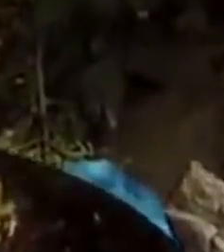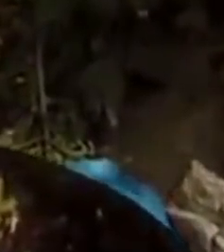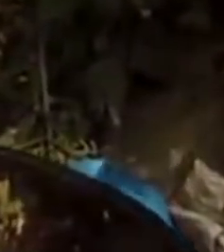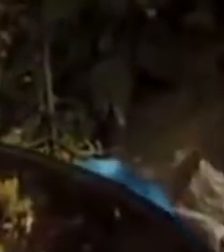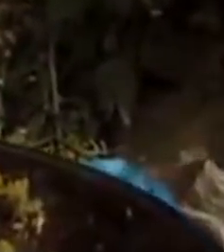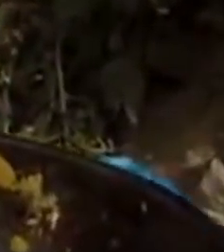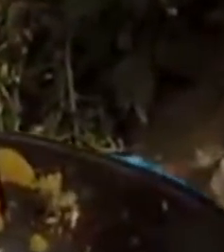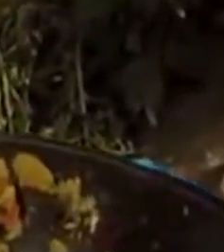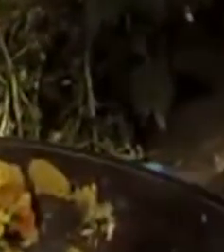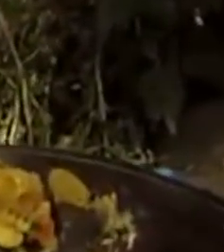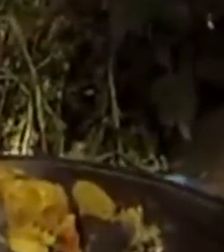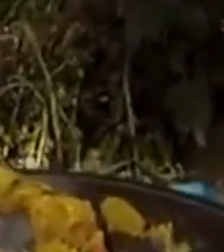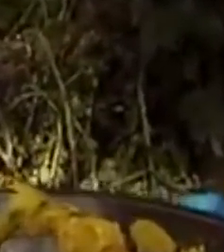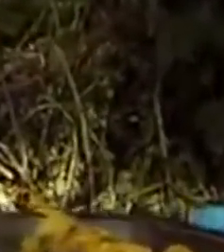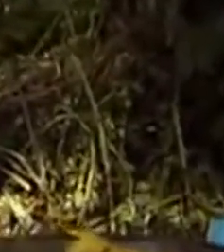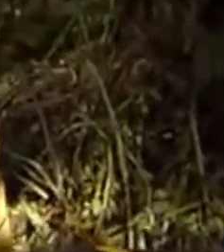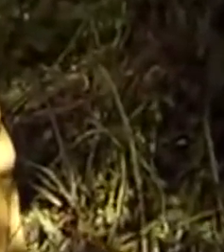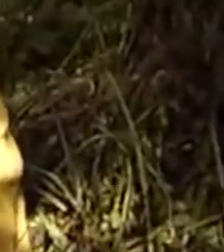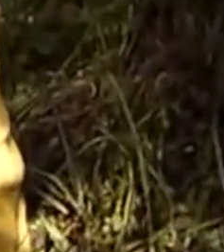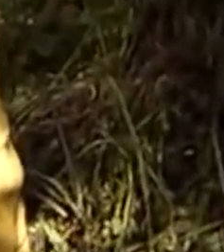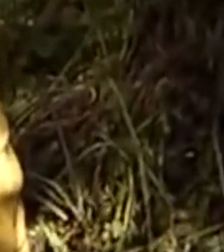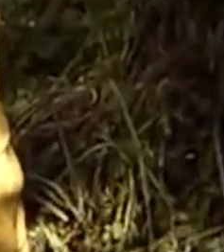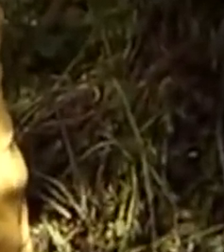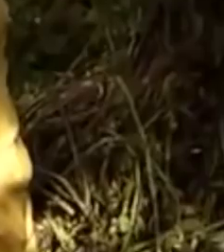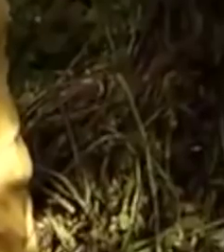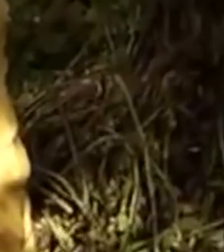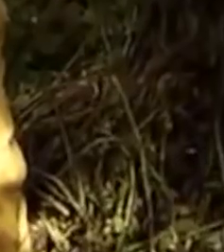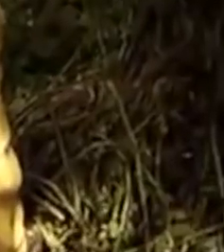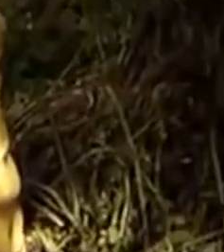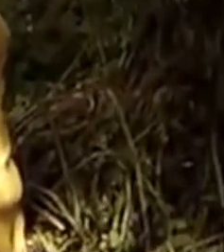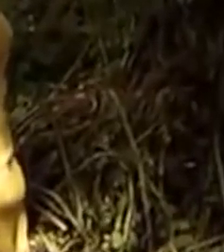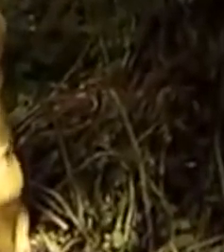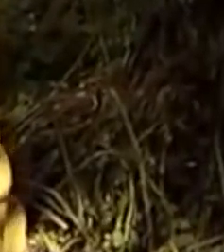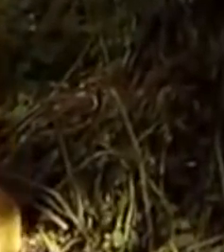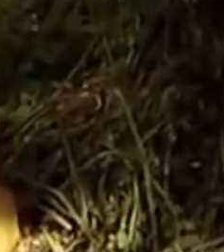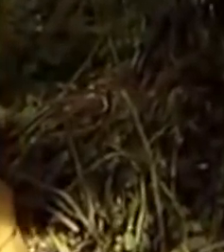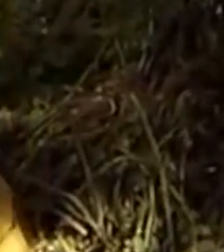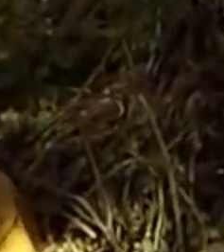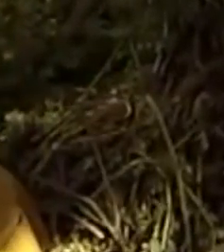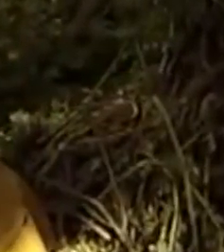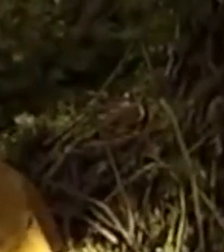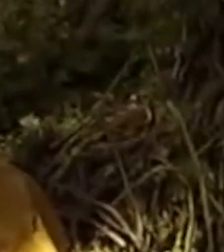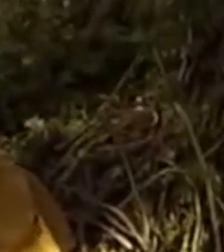habita? No, gracias, abuelita. Es del huerto, es dulce.